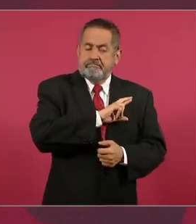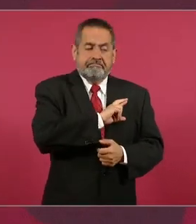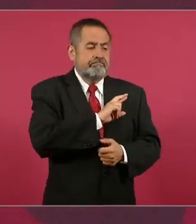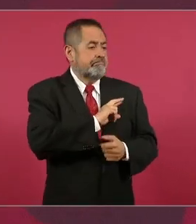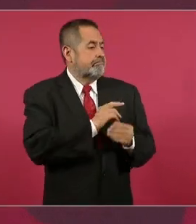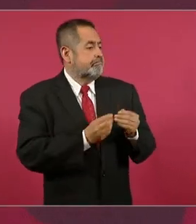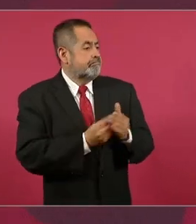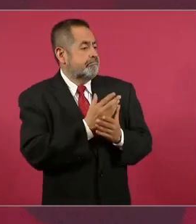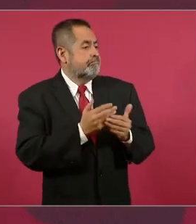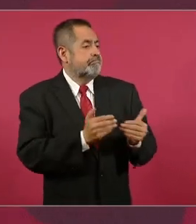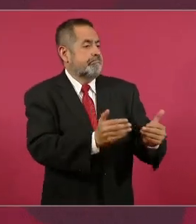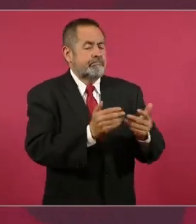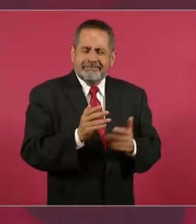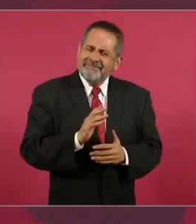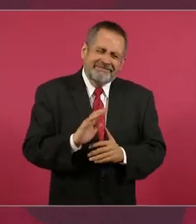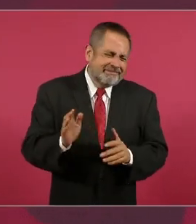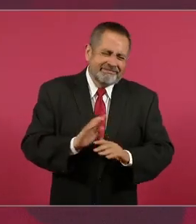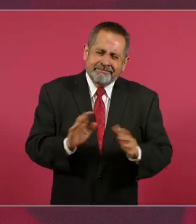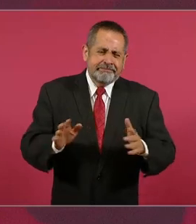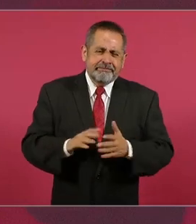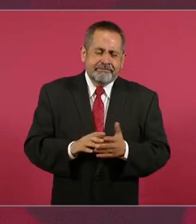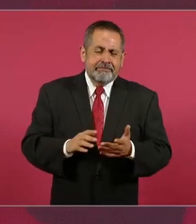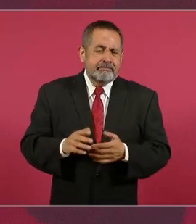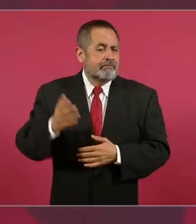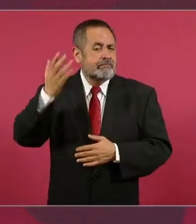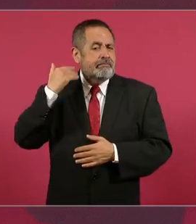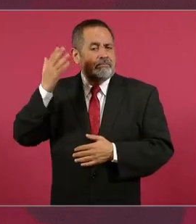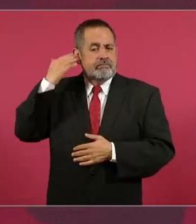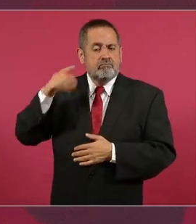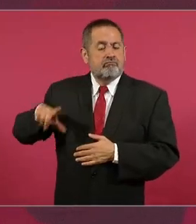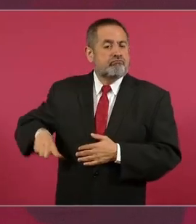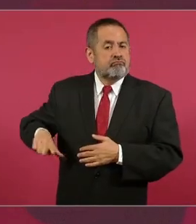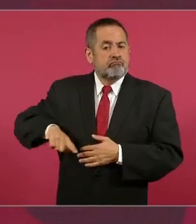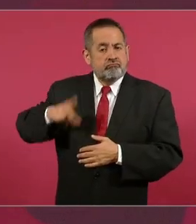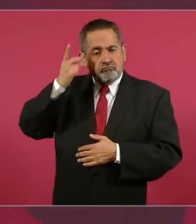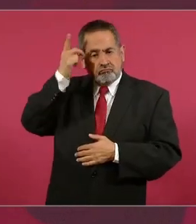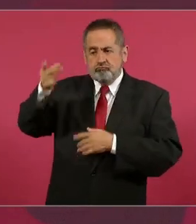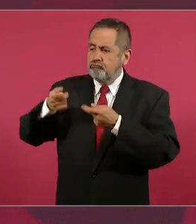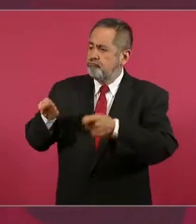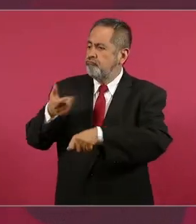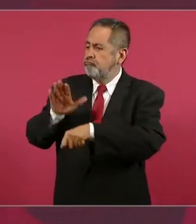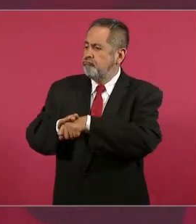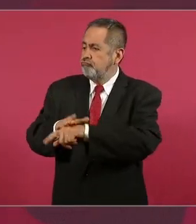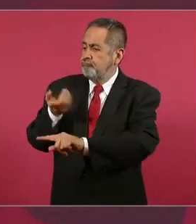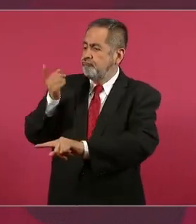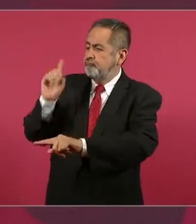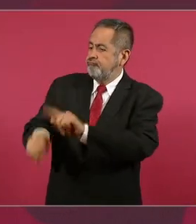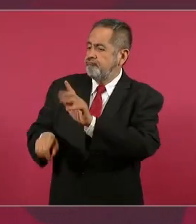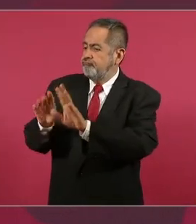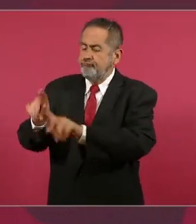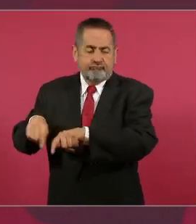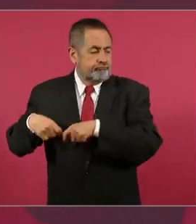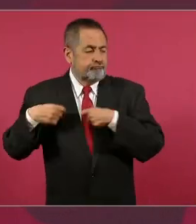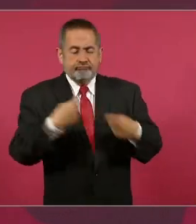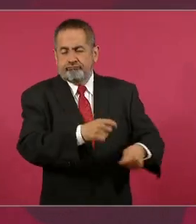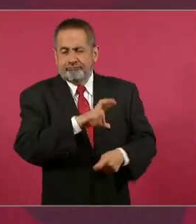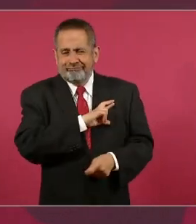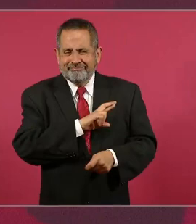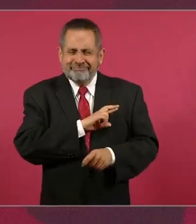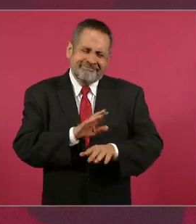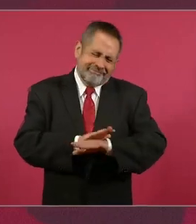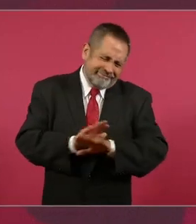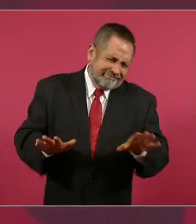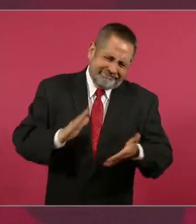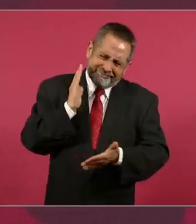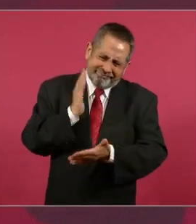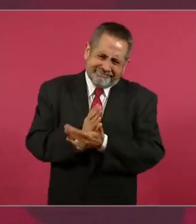y se trasladaron a particulares, que eso ya se termine y que